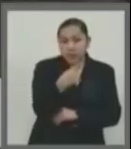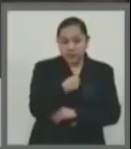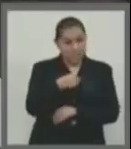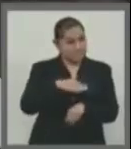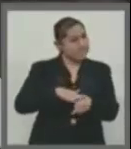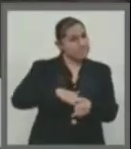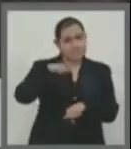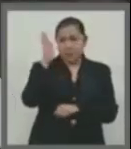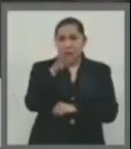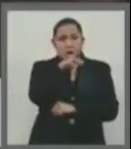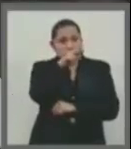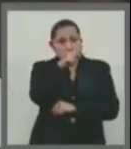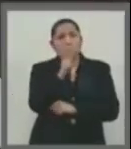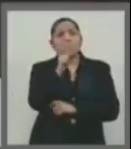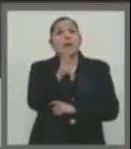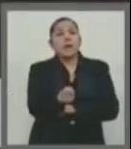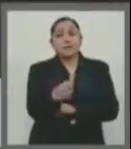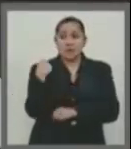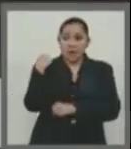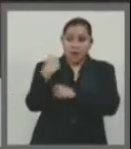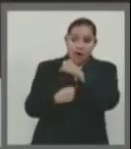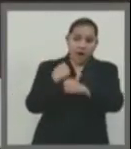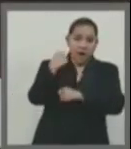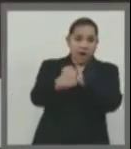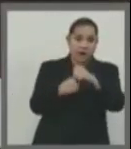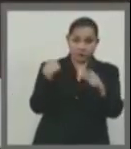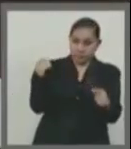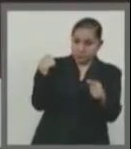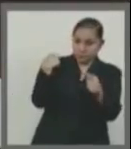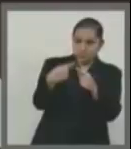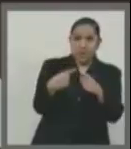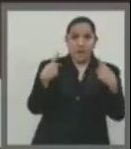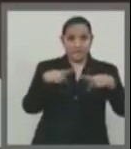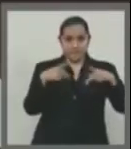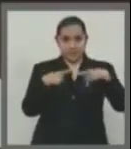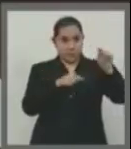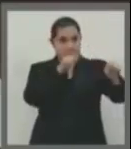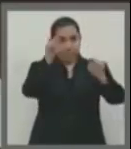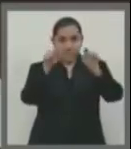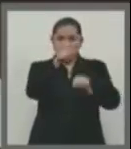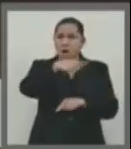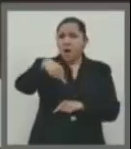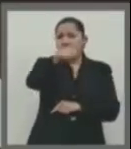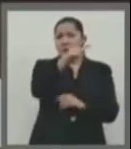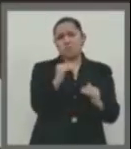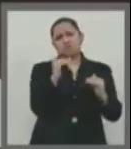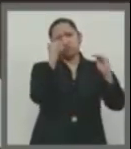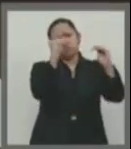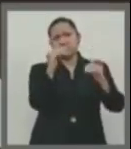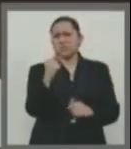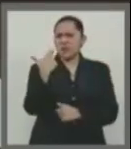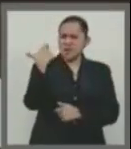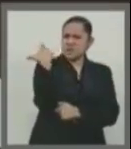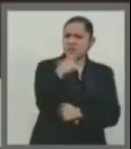que ha prevalecido en los últimos años, donde tenemos funcionarios ricos con pueblo pobre. ¿Qué